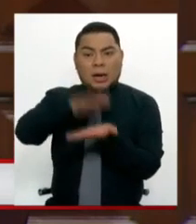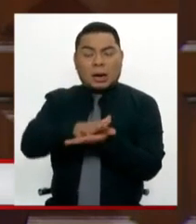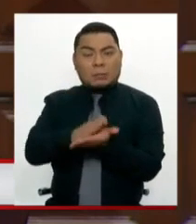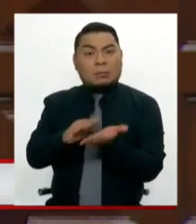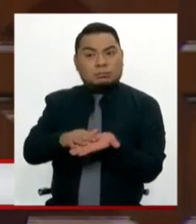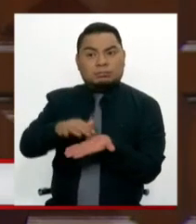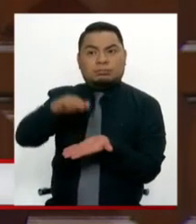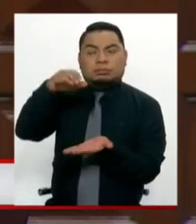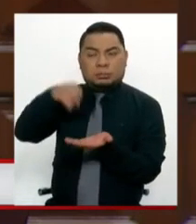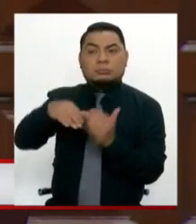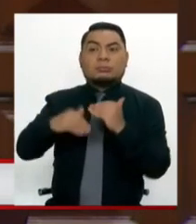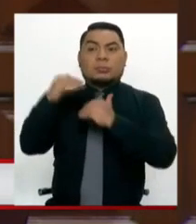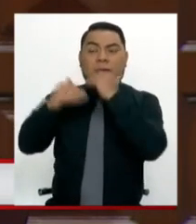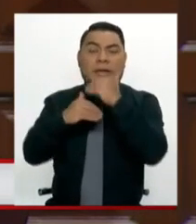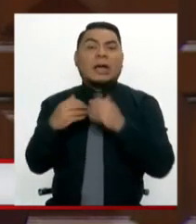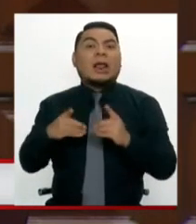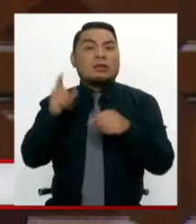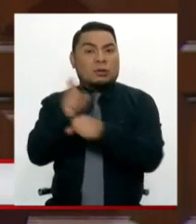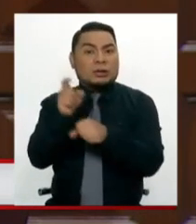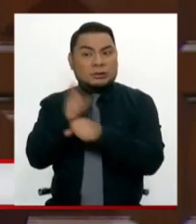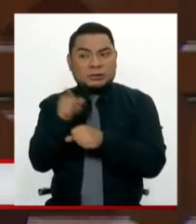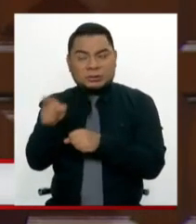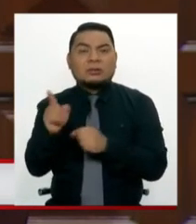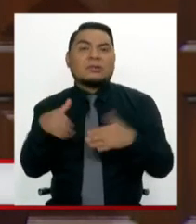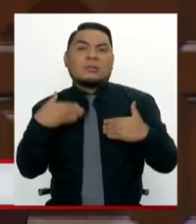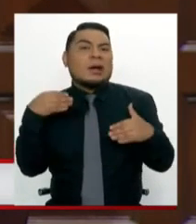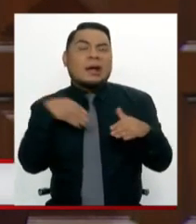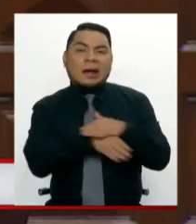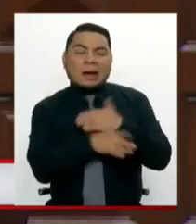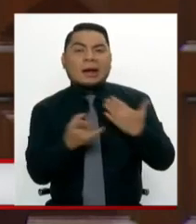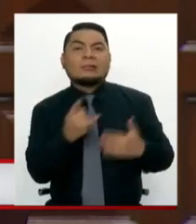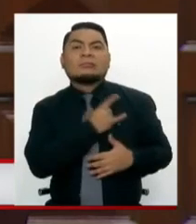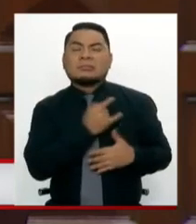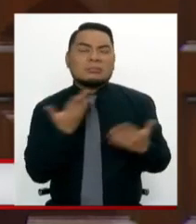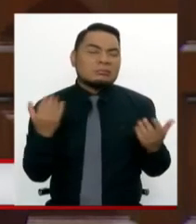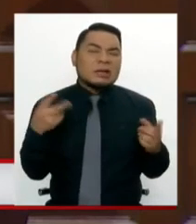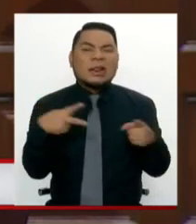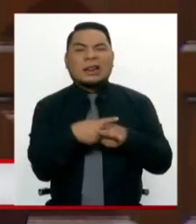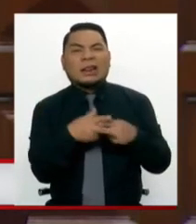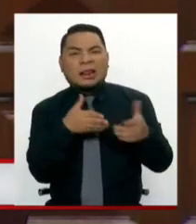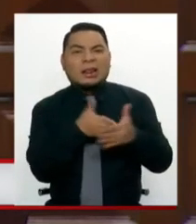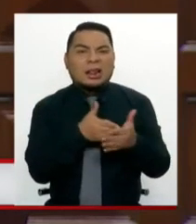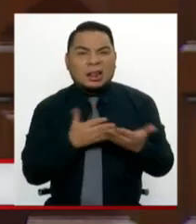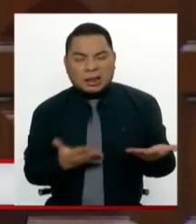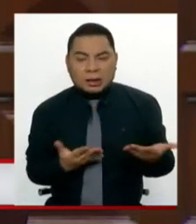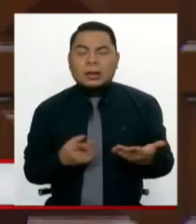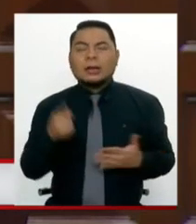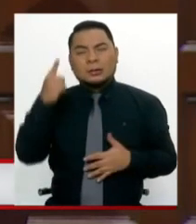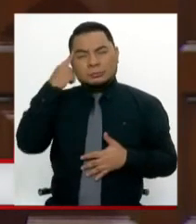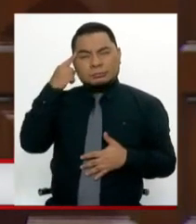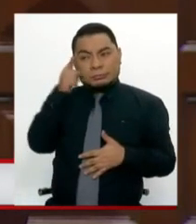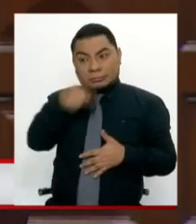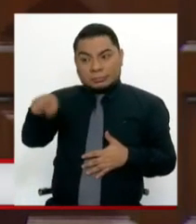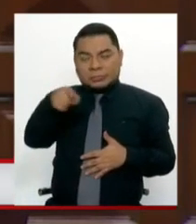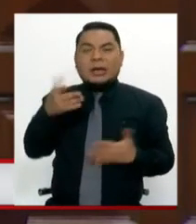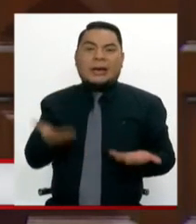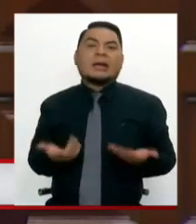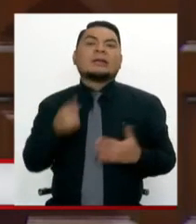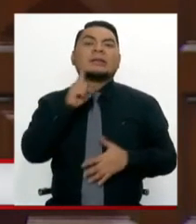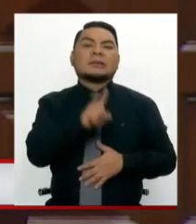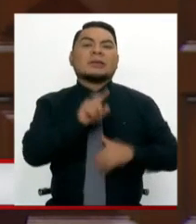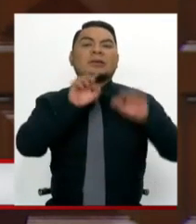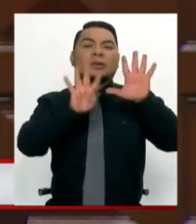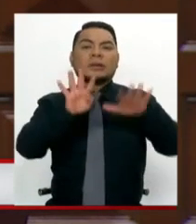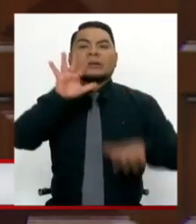académico en educación básica y que no pueden acceder a la educación superior. Para ello, se ha previsto